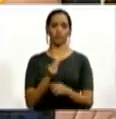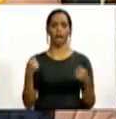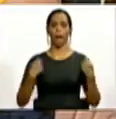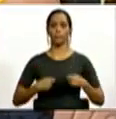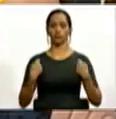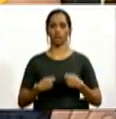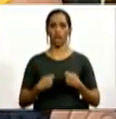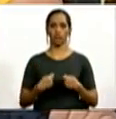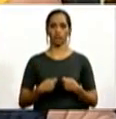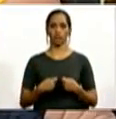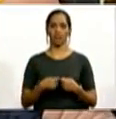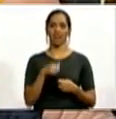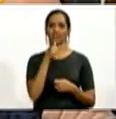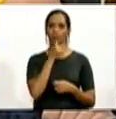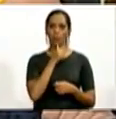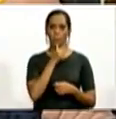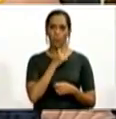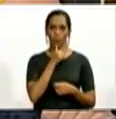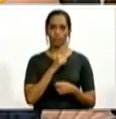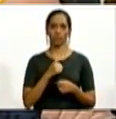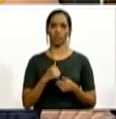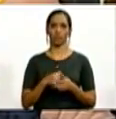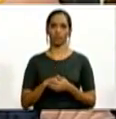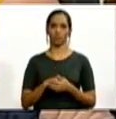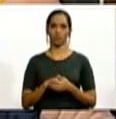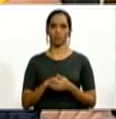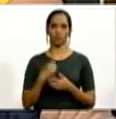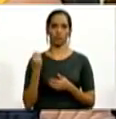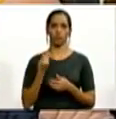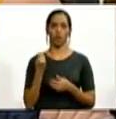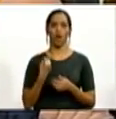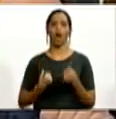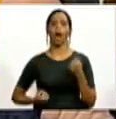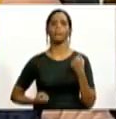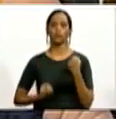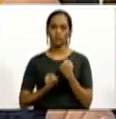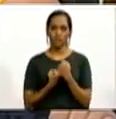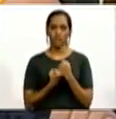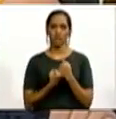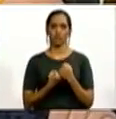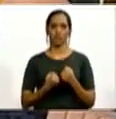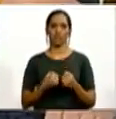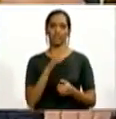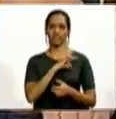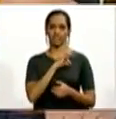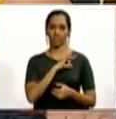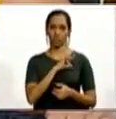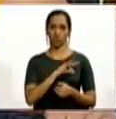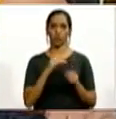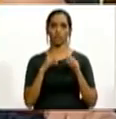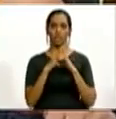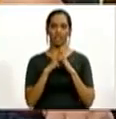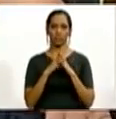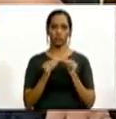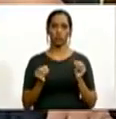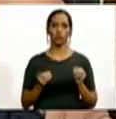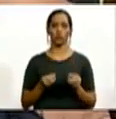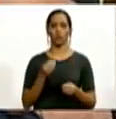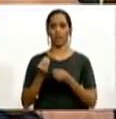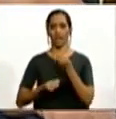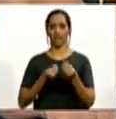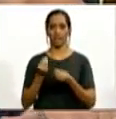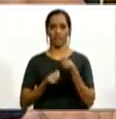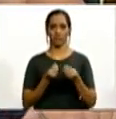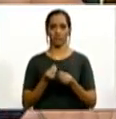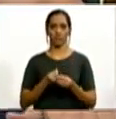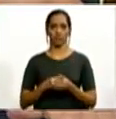a soportar o a apoyar a este señor y a todas las escaramuzas que han intentado lanzar,